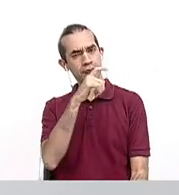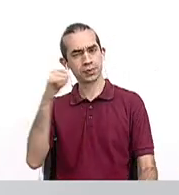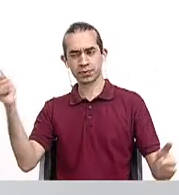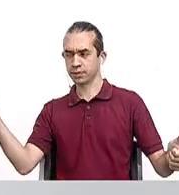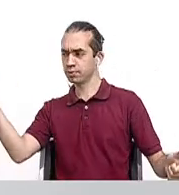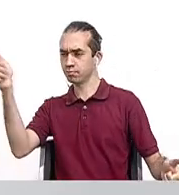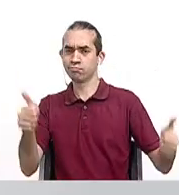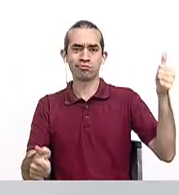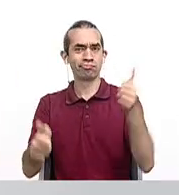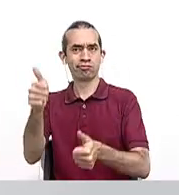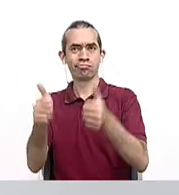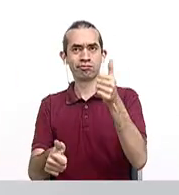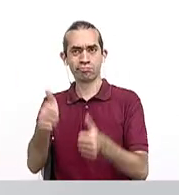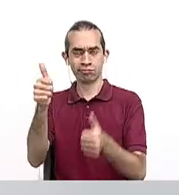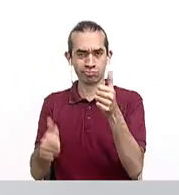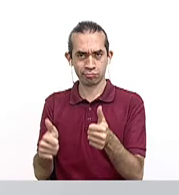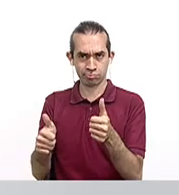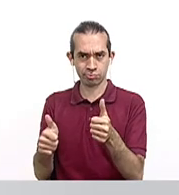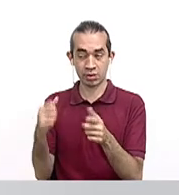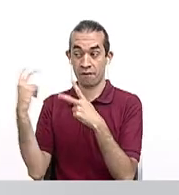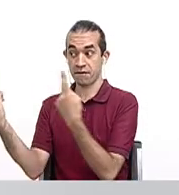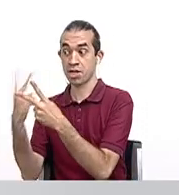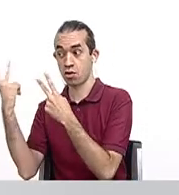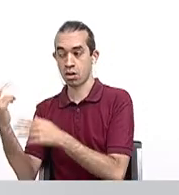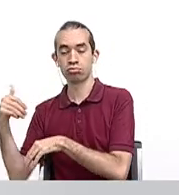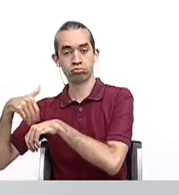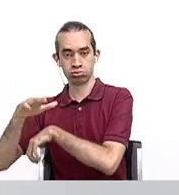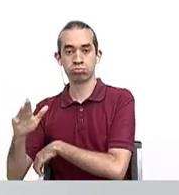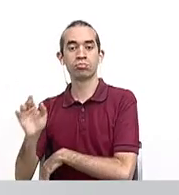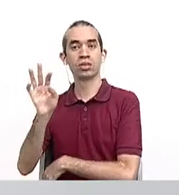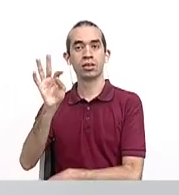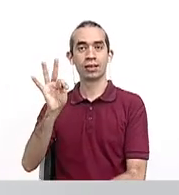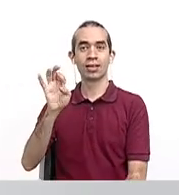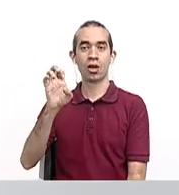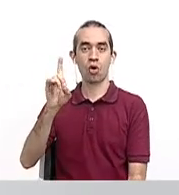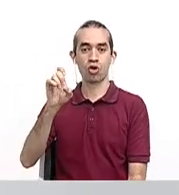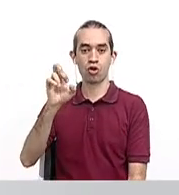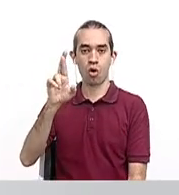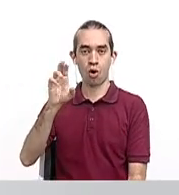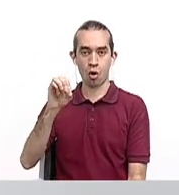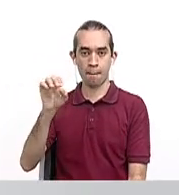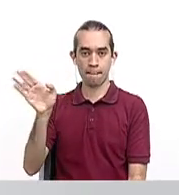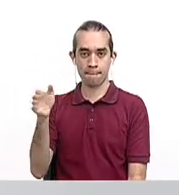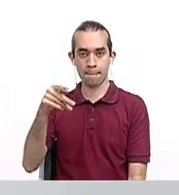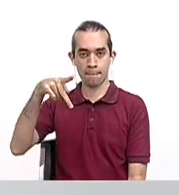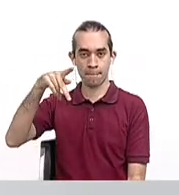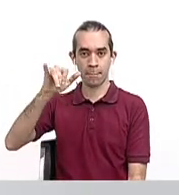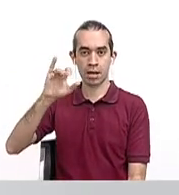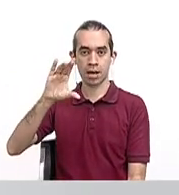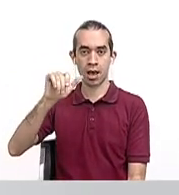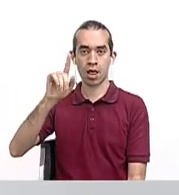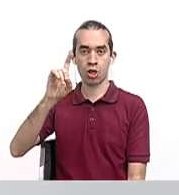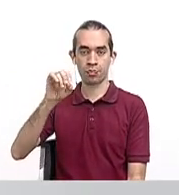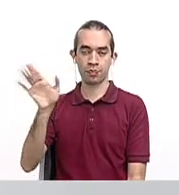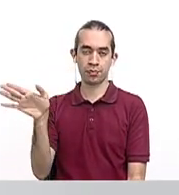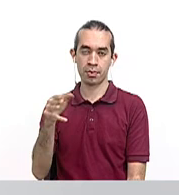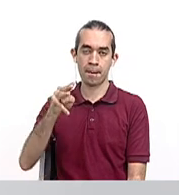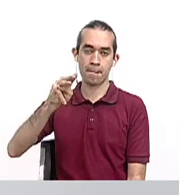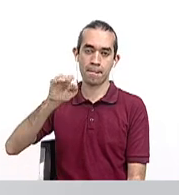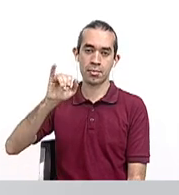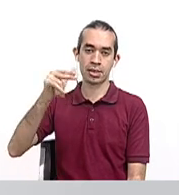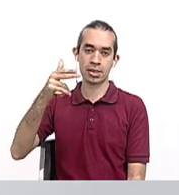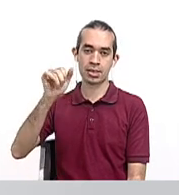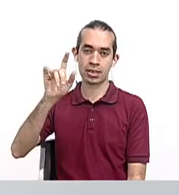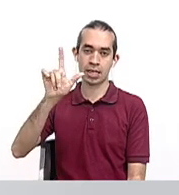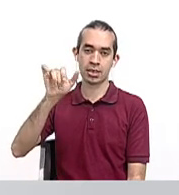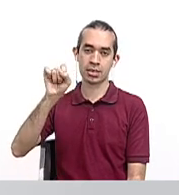en el caso de la el bloque de la victoria don teodoro picado michalski y en el caso del partido demócrata don